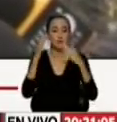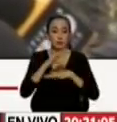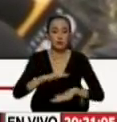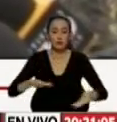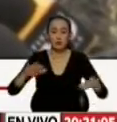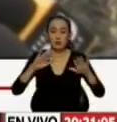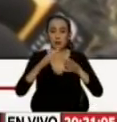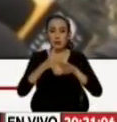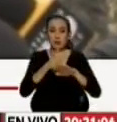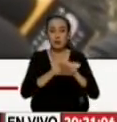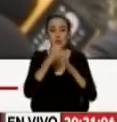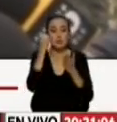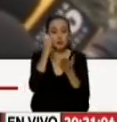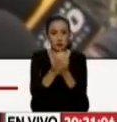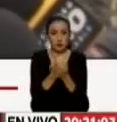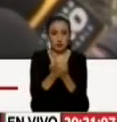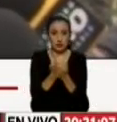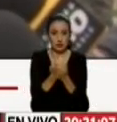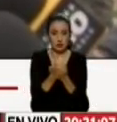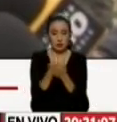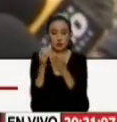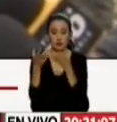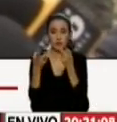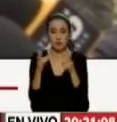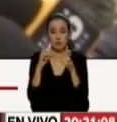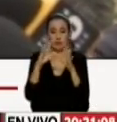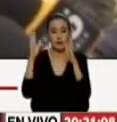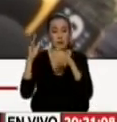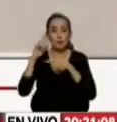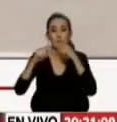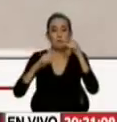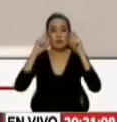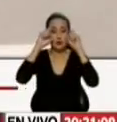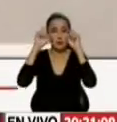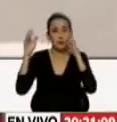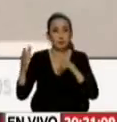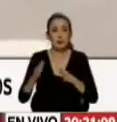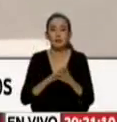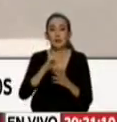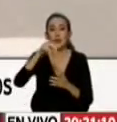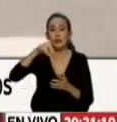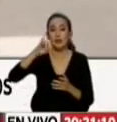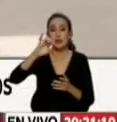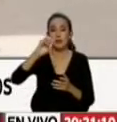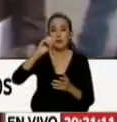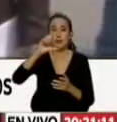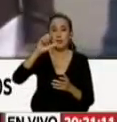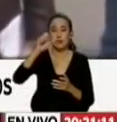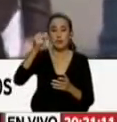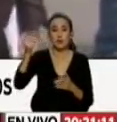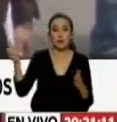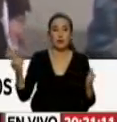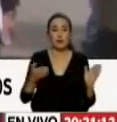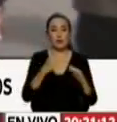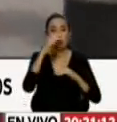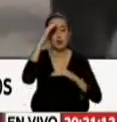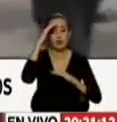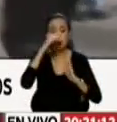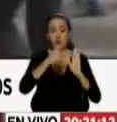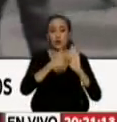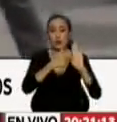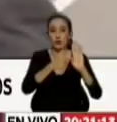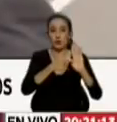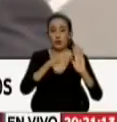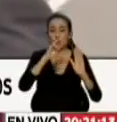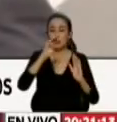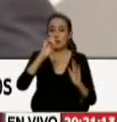encuentran etiquetados, embalados por parte del personal de criminalística de Pichincha. Nicolás Salas, abogado defensor del teniente coronel Wilson